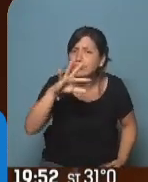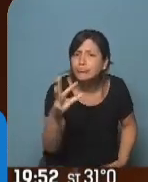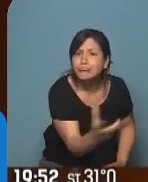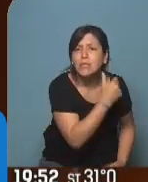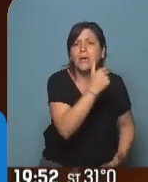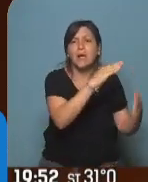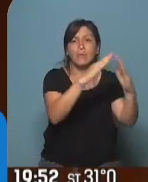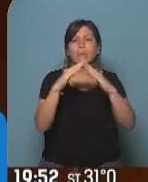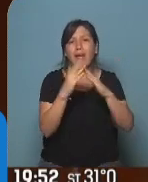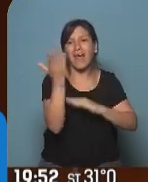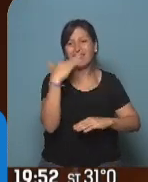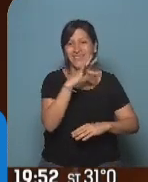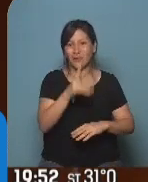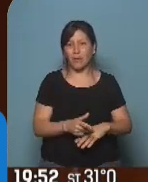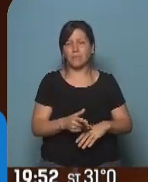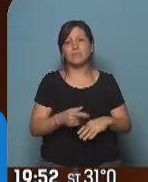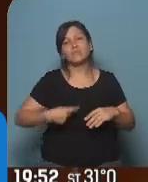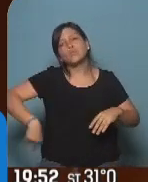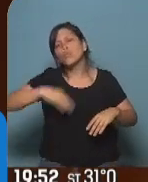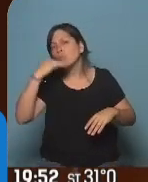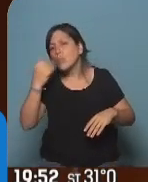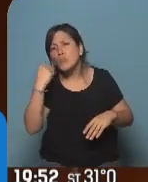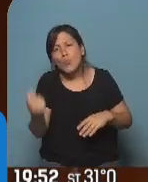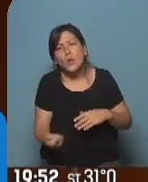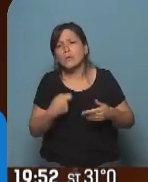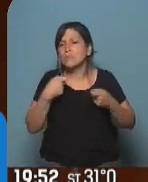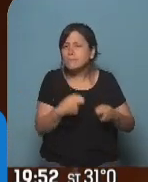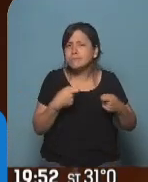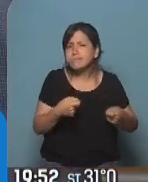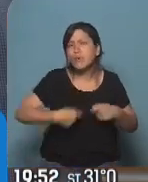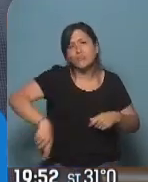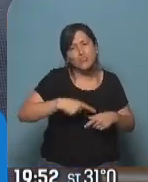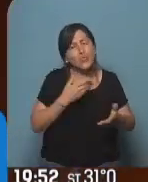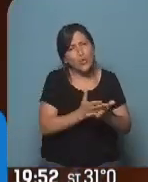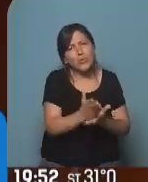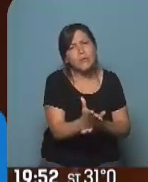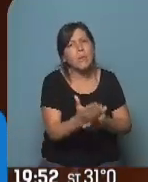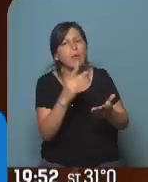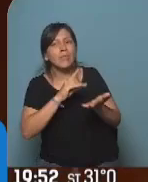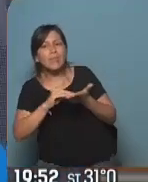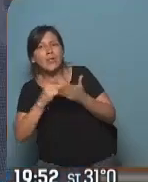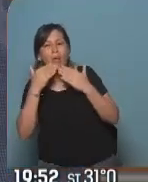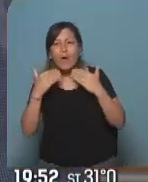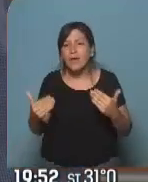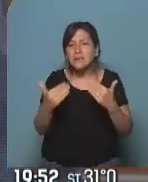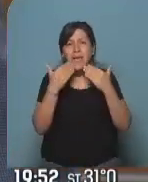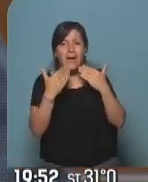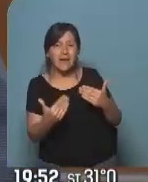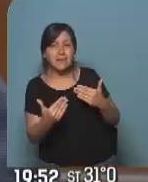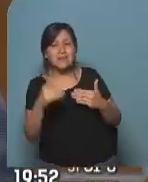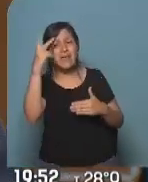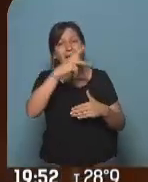entonces más allá de los intentos que dan nosotros mostrar planteado definiendo esta causa diputados muchas gracias veces usted por limitación hernández es de la coalición cívica- aquí en